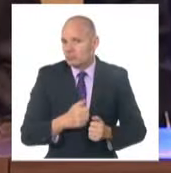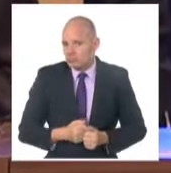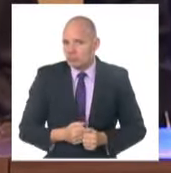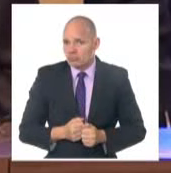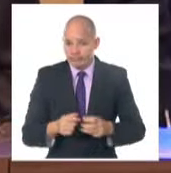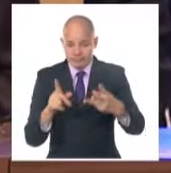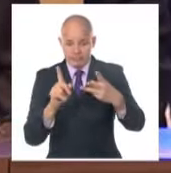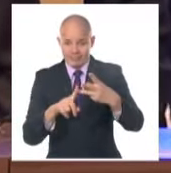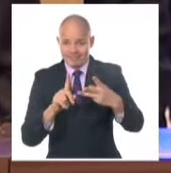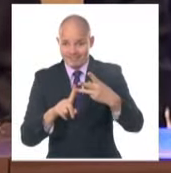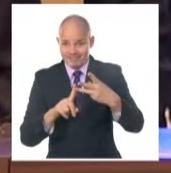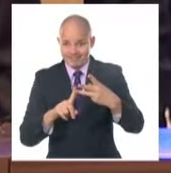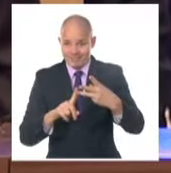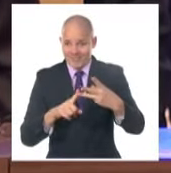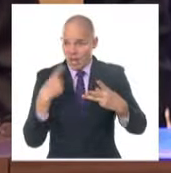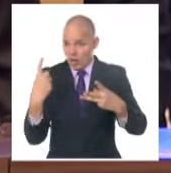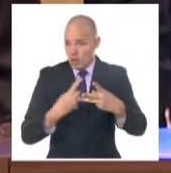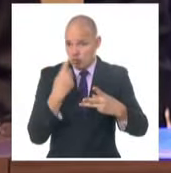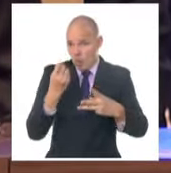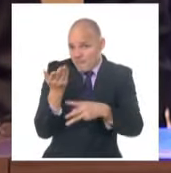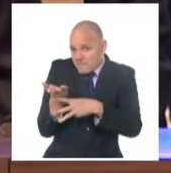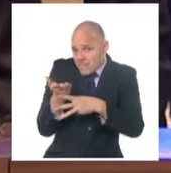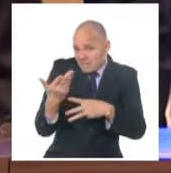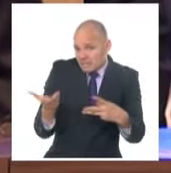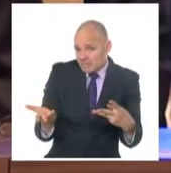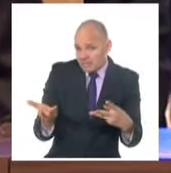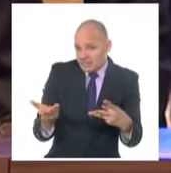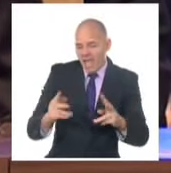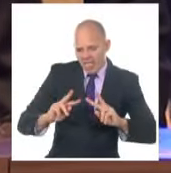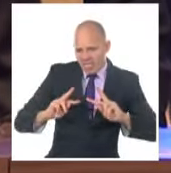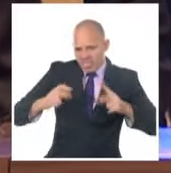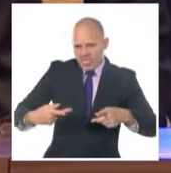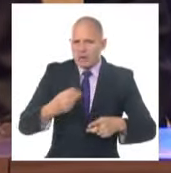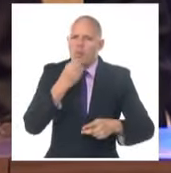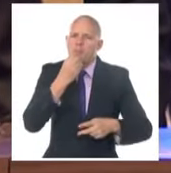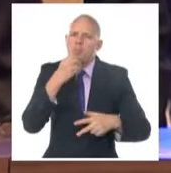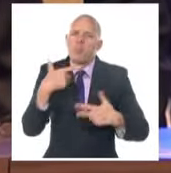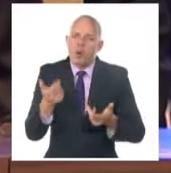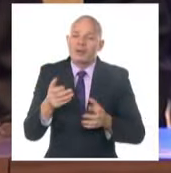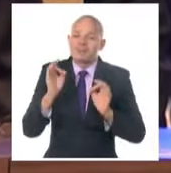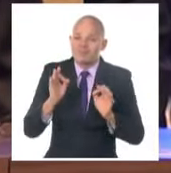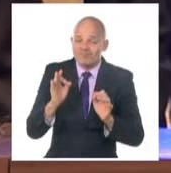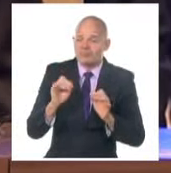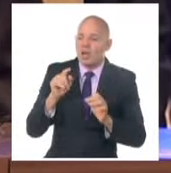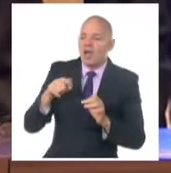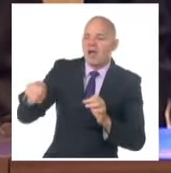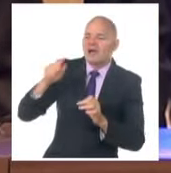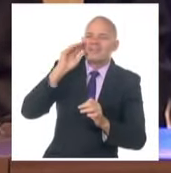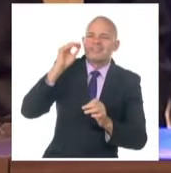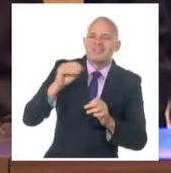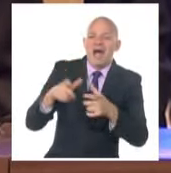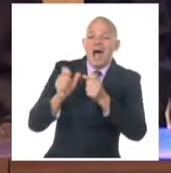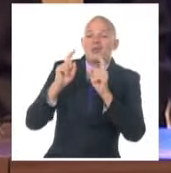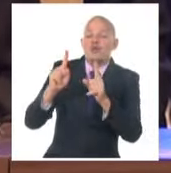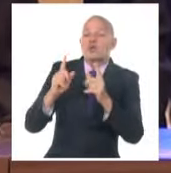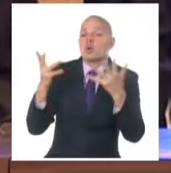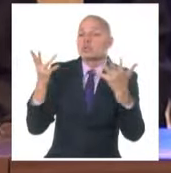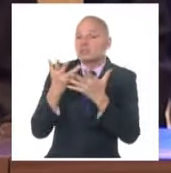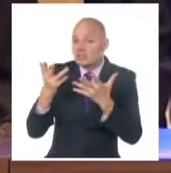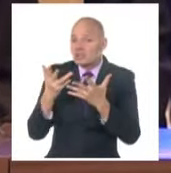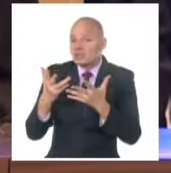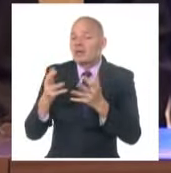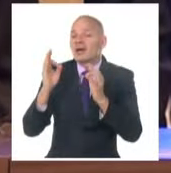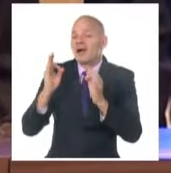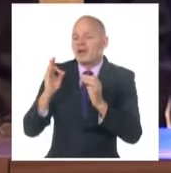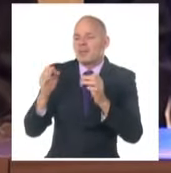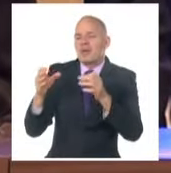Convocar una sesión reanudada del periodo extraordinario de sesiones de emergencia de la Asamblea General